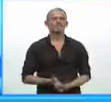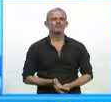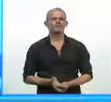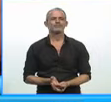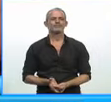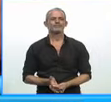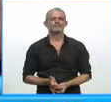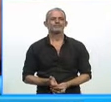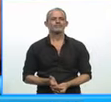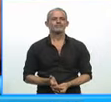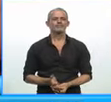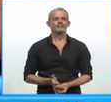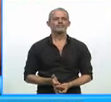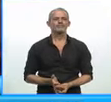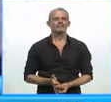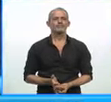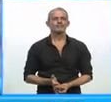a ver.